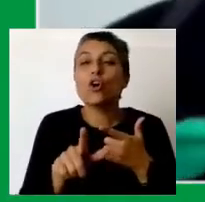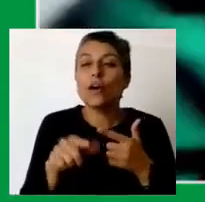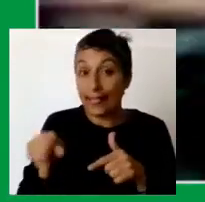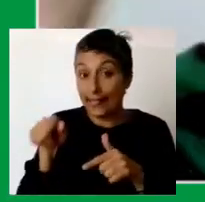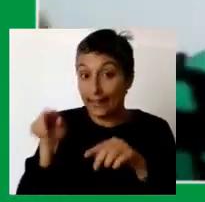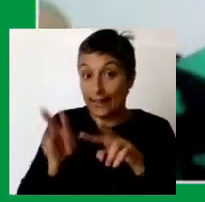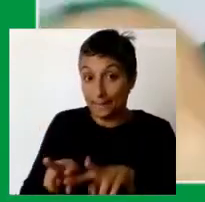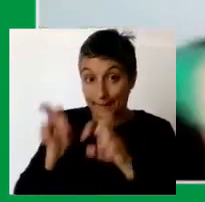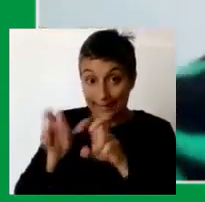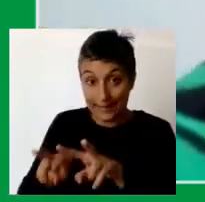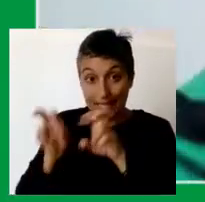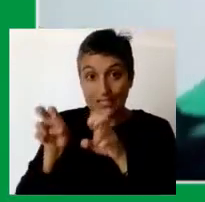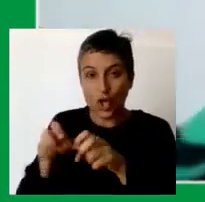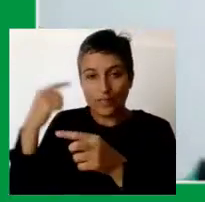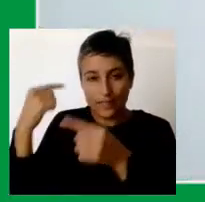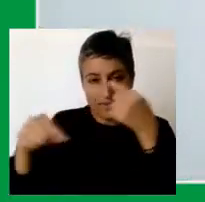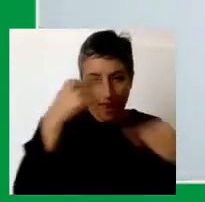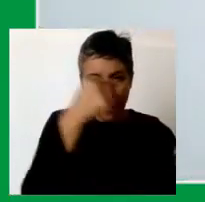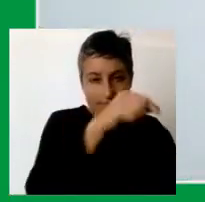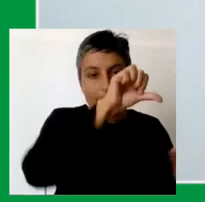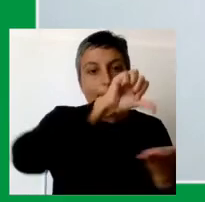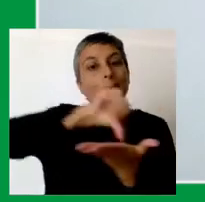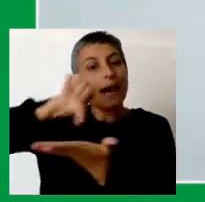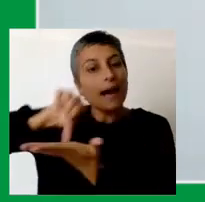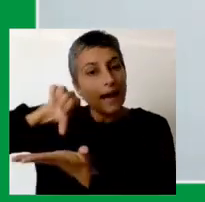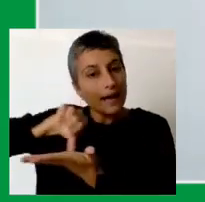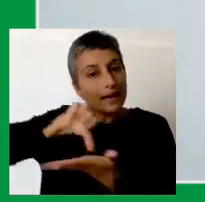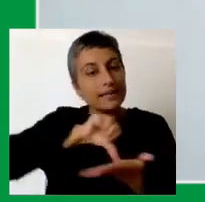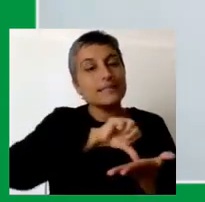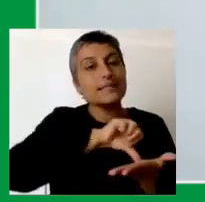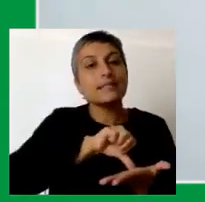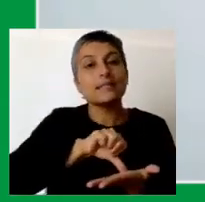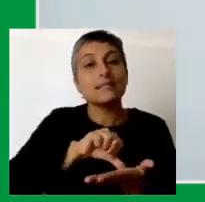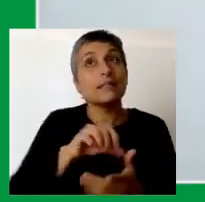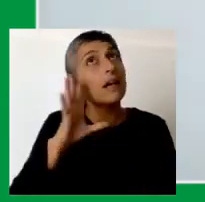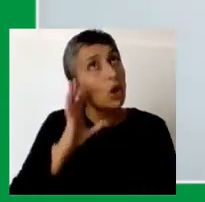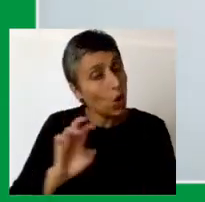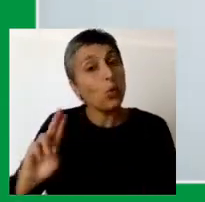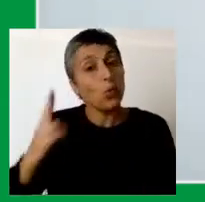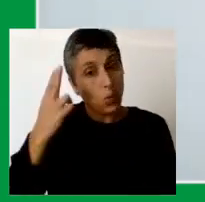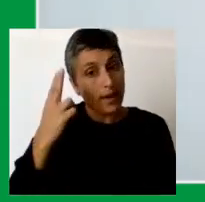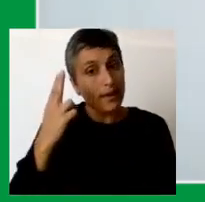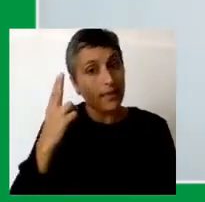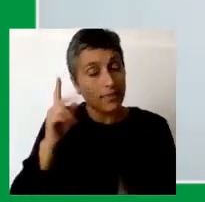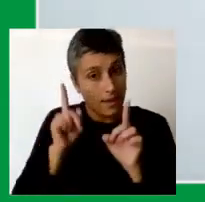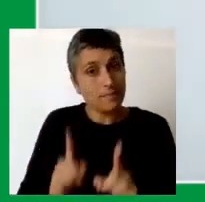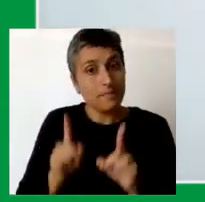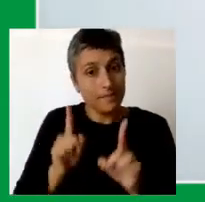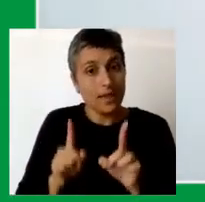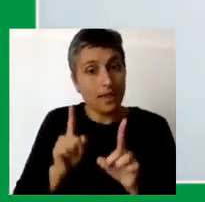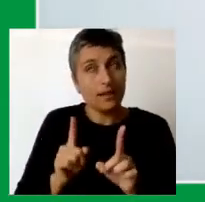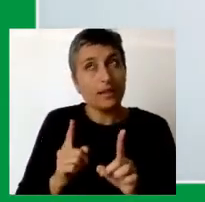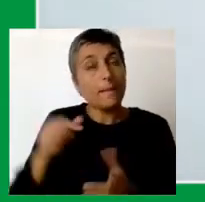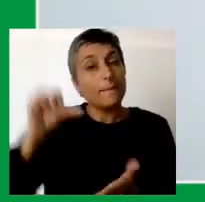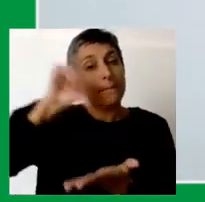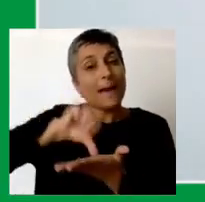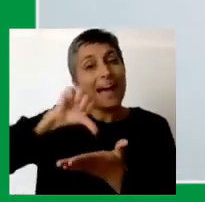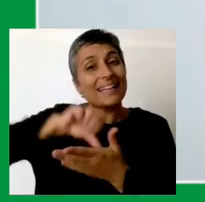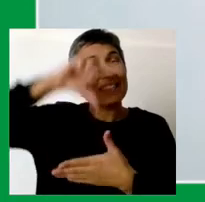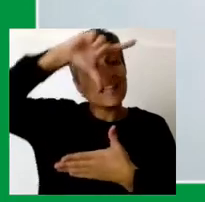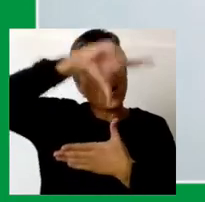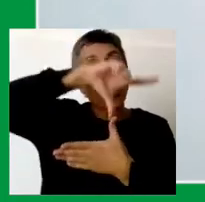estudio en varios países, ¿no? Creo que estaba Uruguay involucrado. Creo que sí, que el país de Latinoamérica